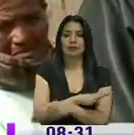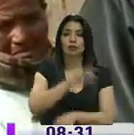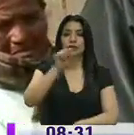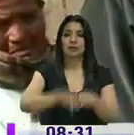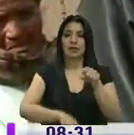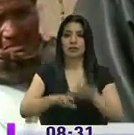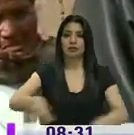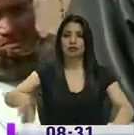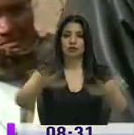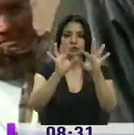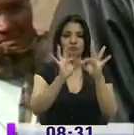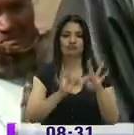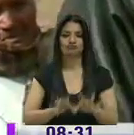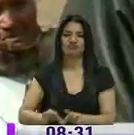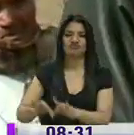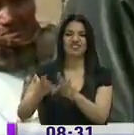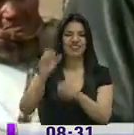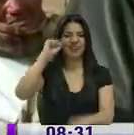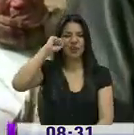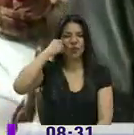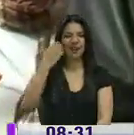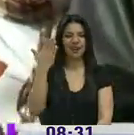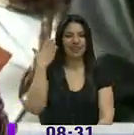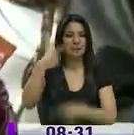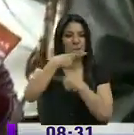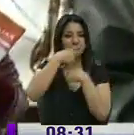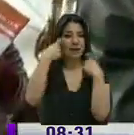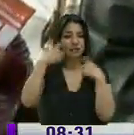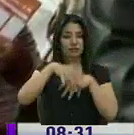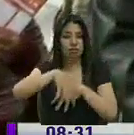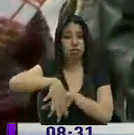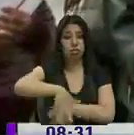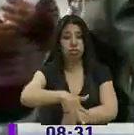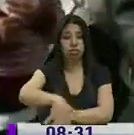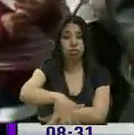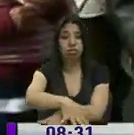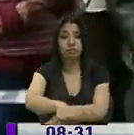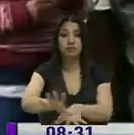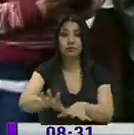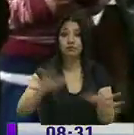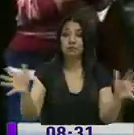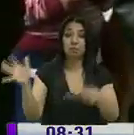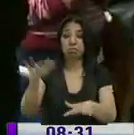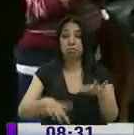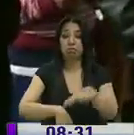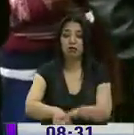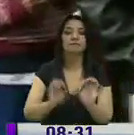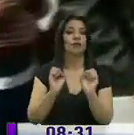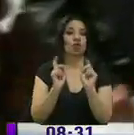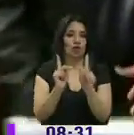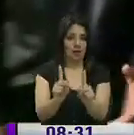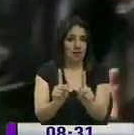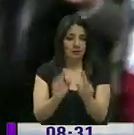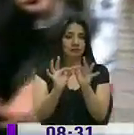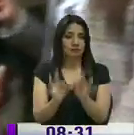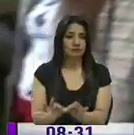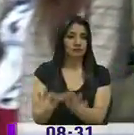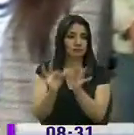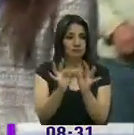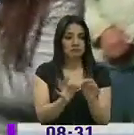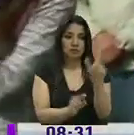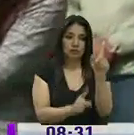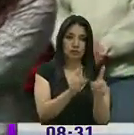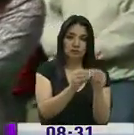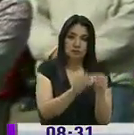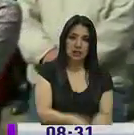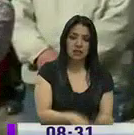que causó ese aluvión que hubo en el mes de marzo osorio entonces eso puede estar la reparación tanto a los damnificados